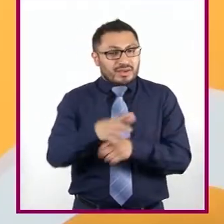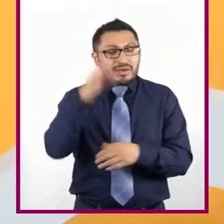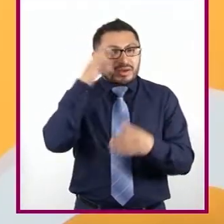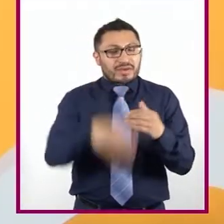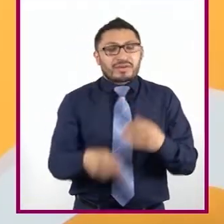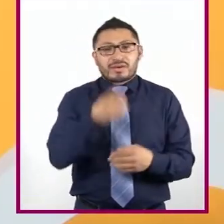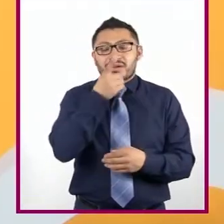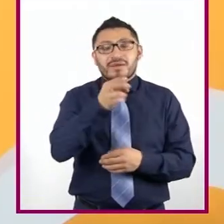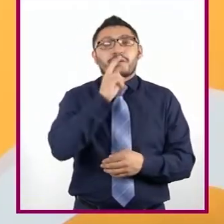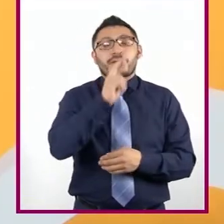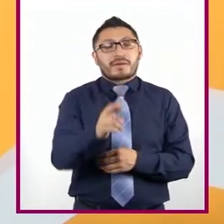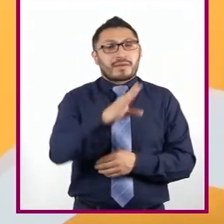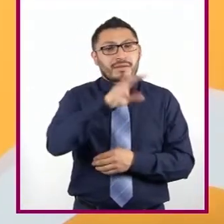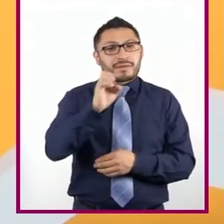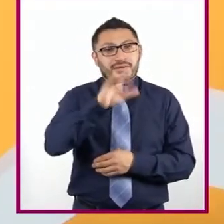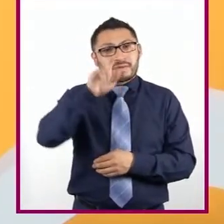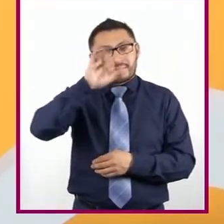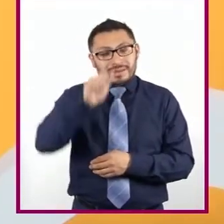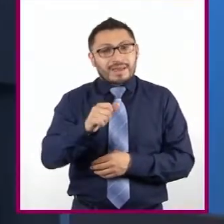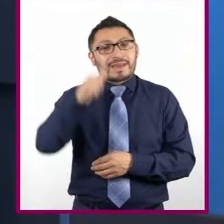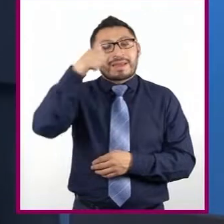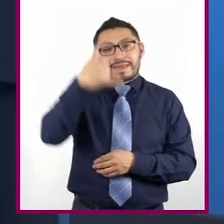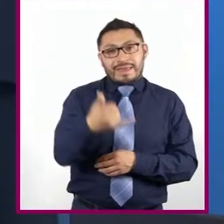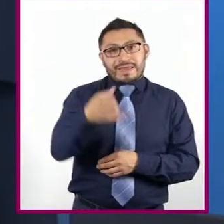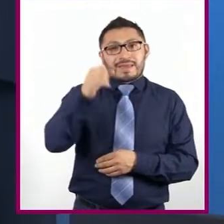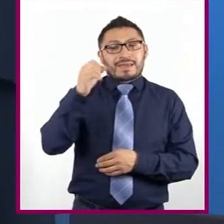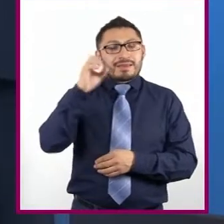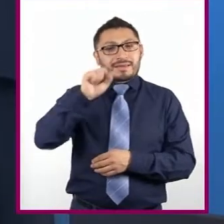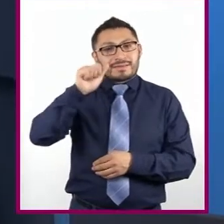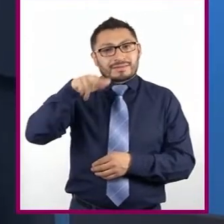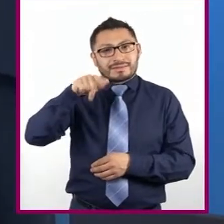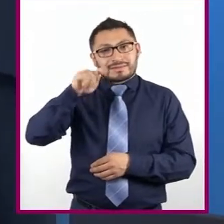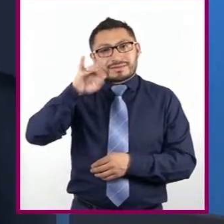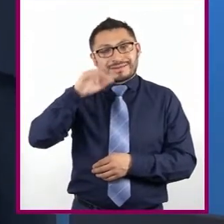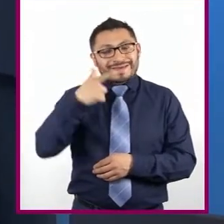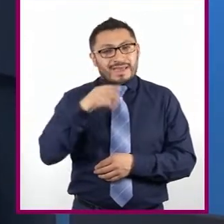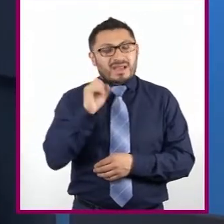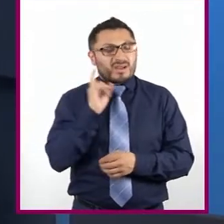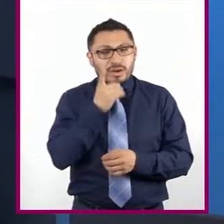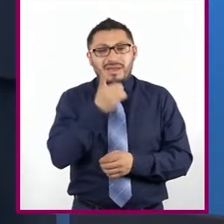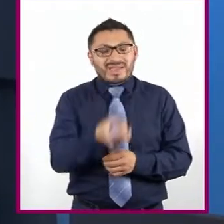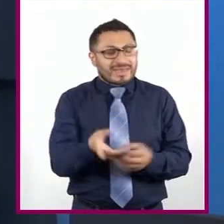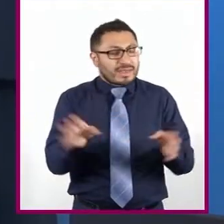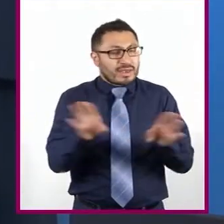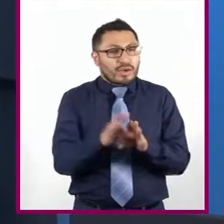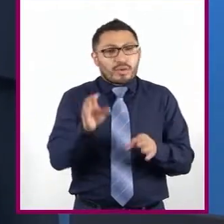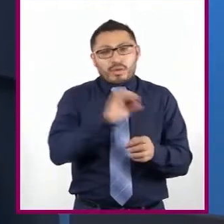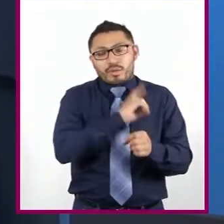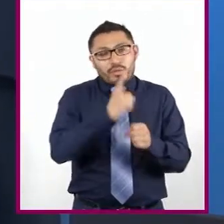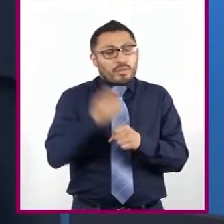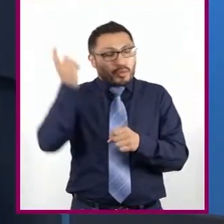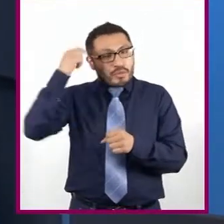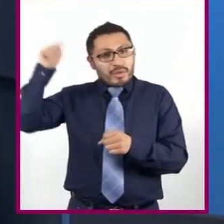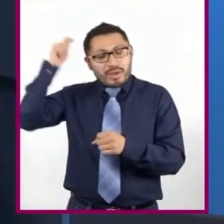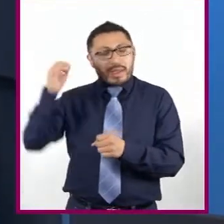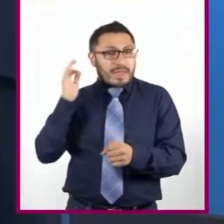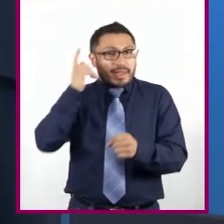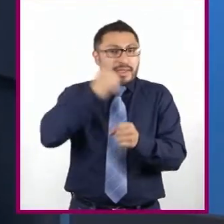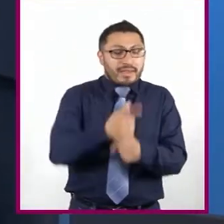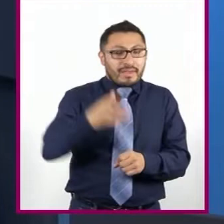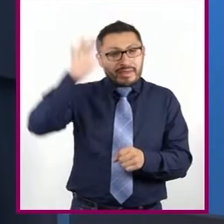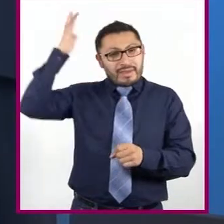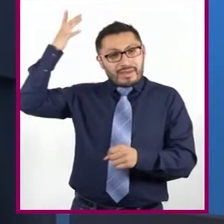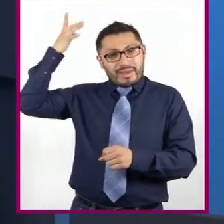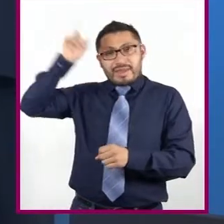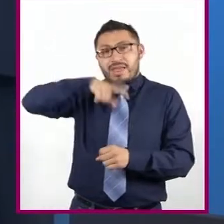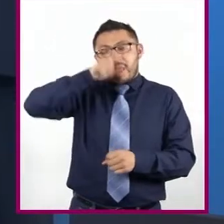los resultados de Cecilia y de Santiago? Podemos concluir que la probabilidad teórica de que caiga águila es